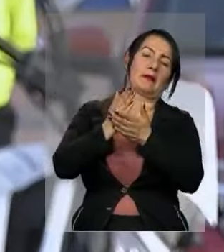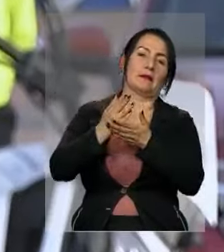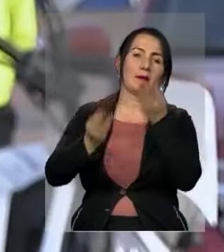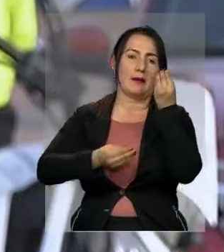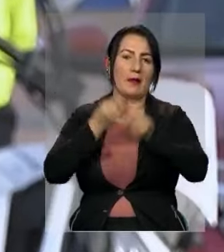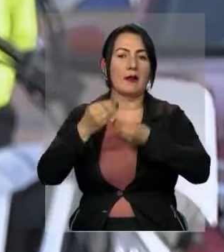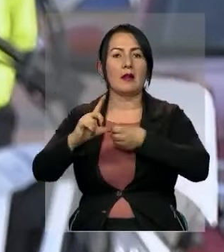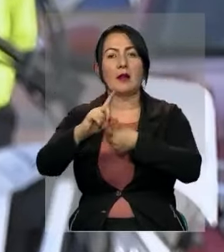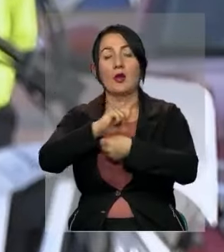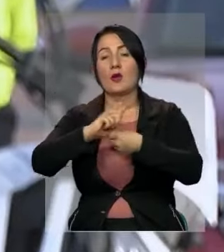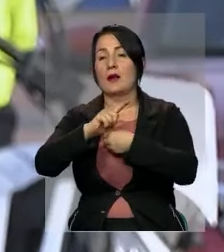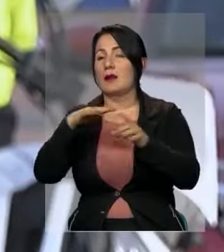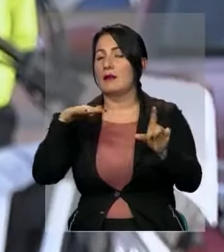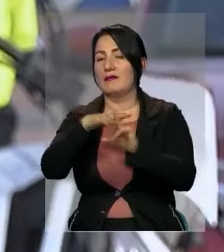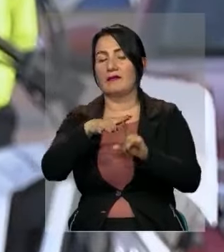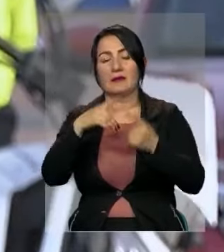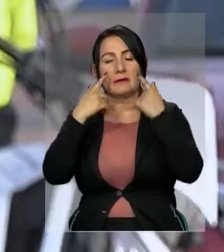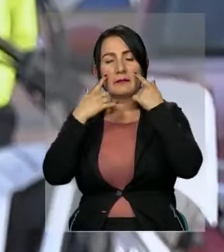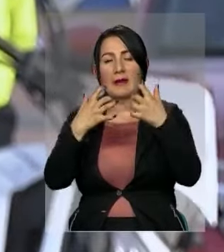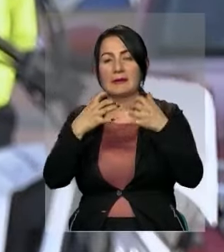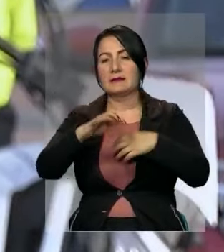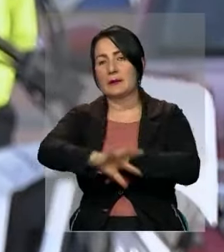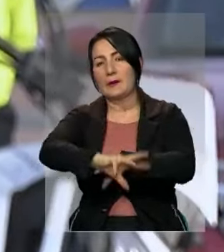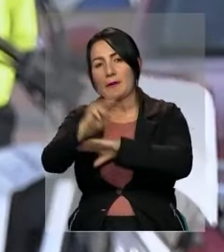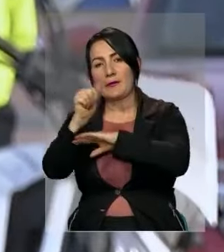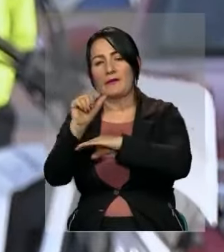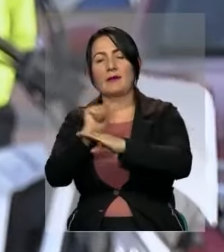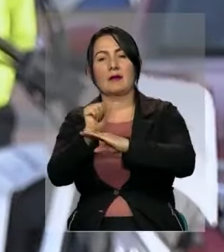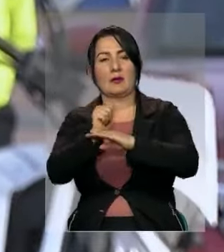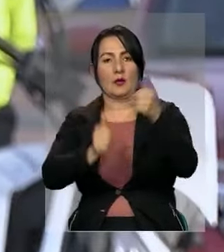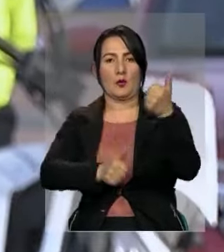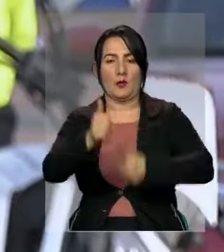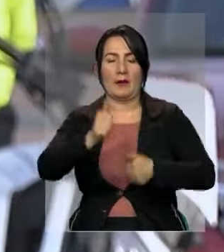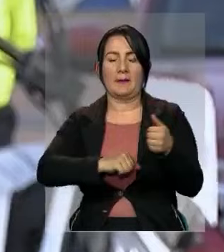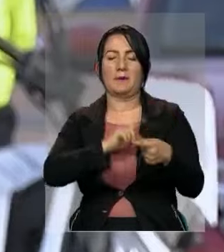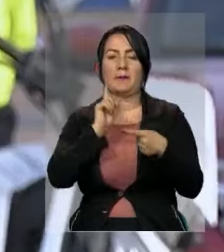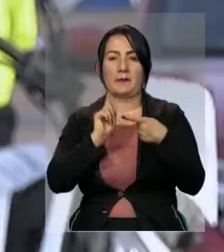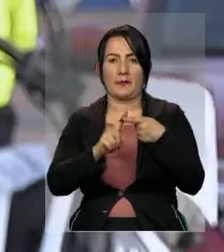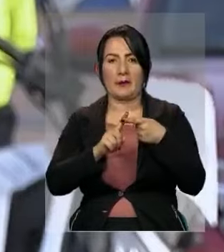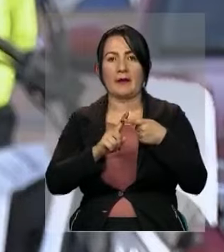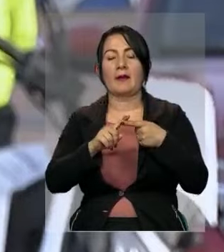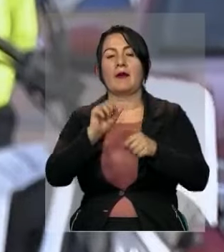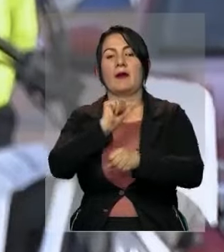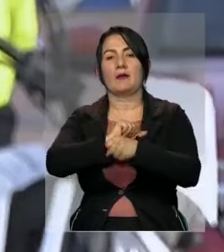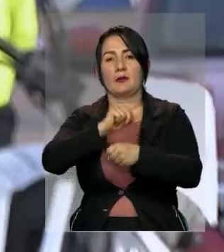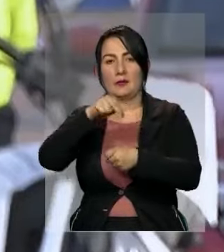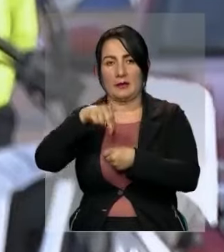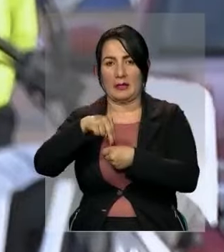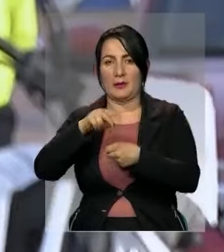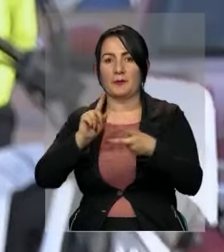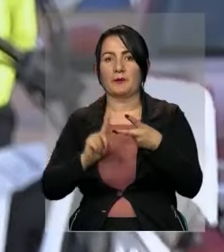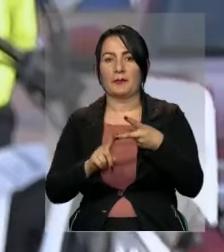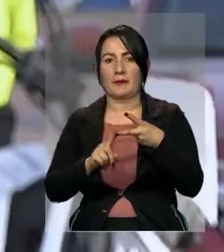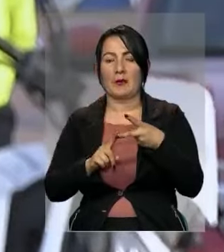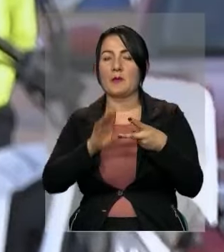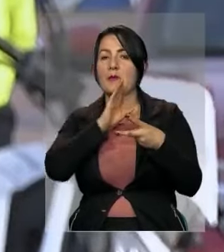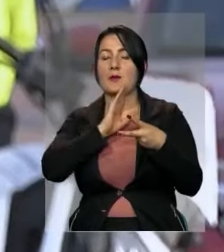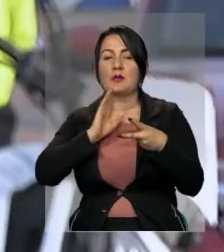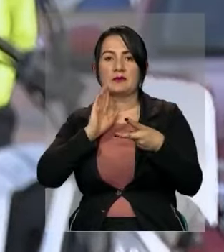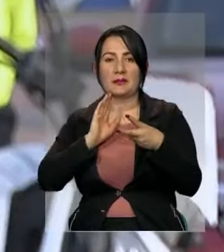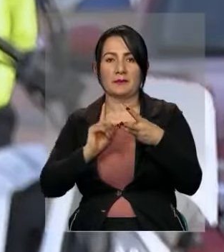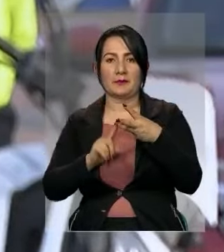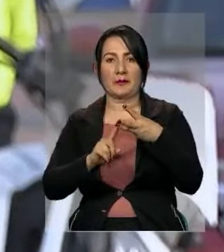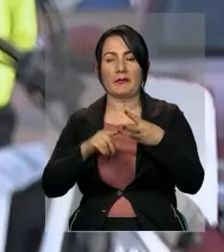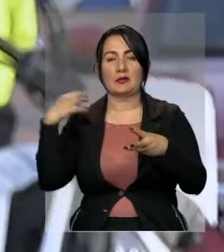Las localidades más afectadas en el hurto a vehículos está Antonio Nariño, está Bosa,